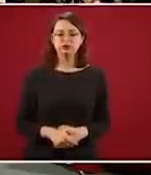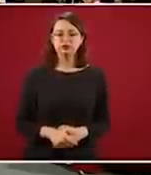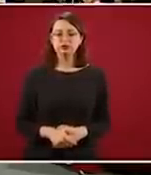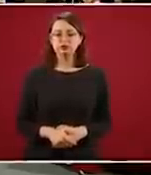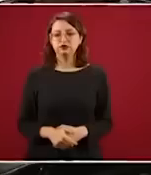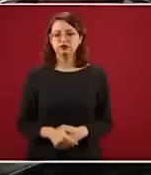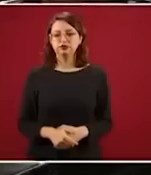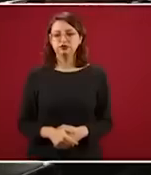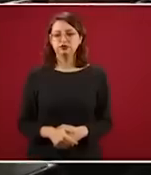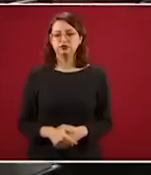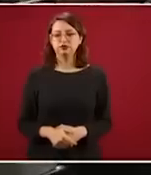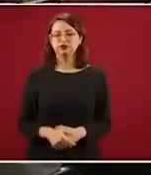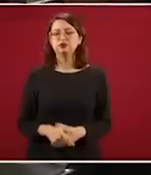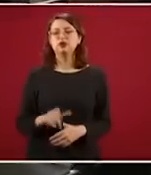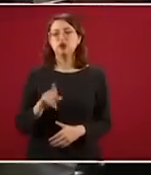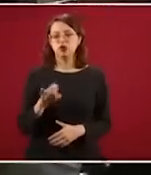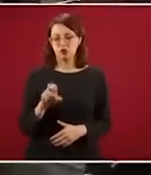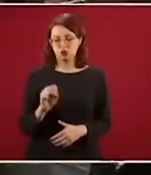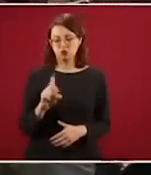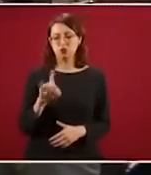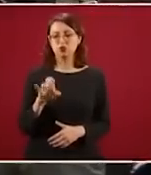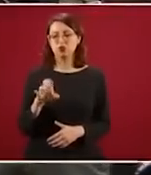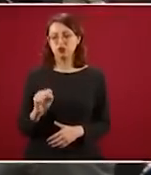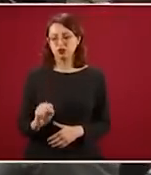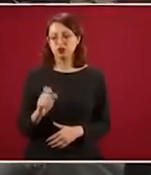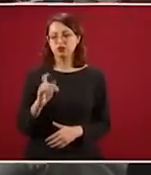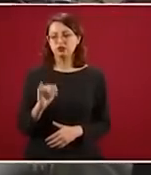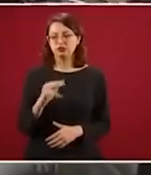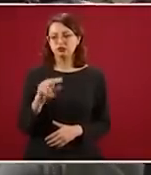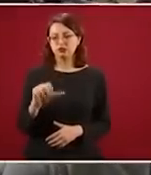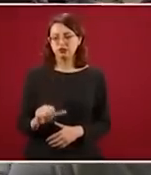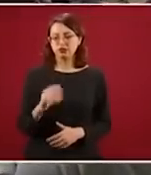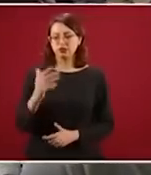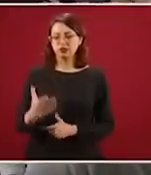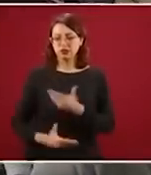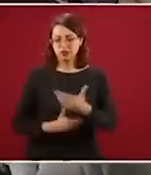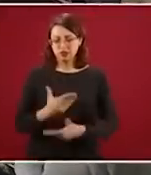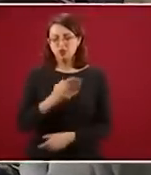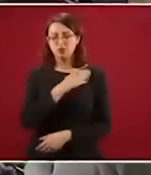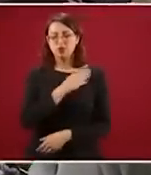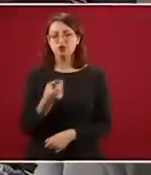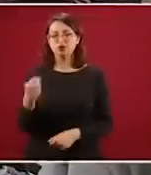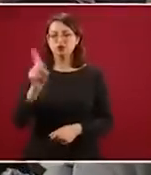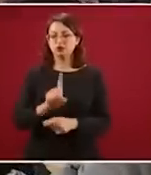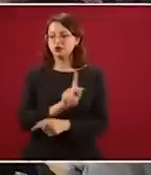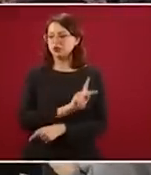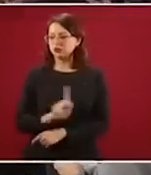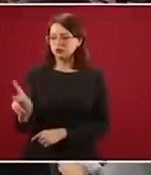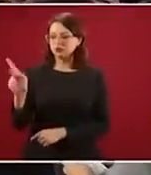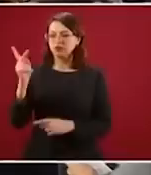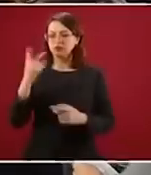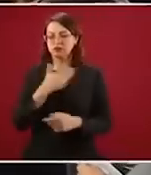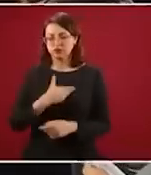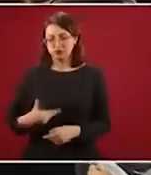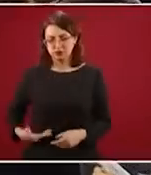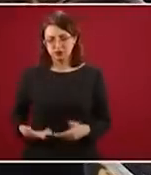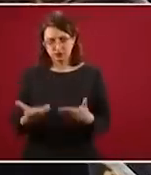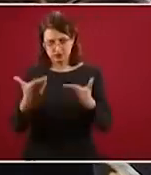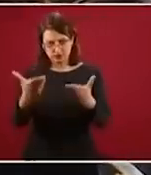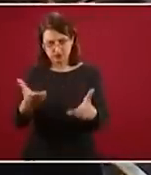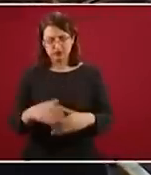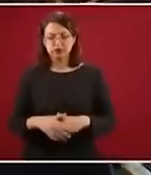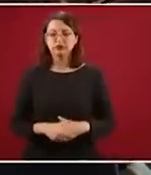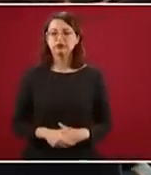Lourdes Piña Soria del Valle, de Abarlovento, informa. Buenos días a todos, buenos días, presidente. Está hablando usted del tema